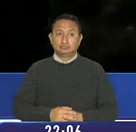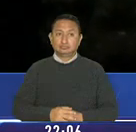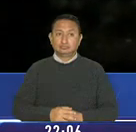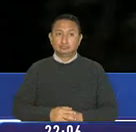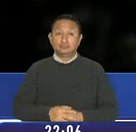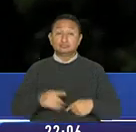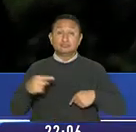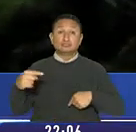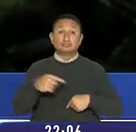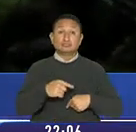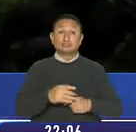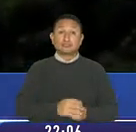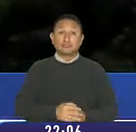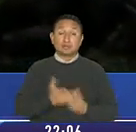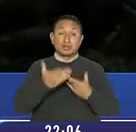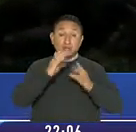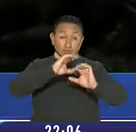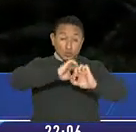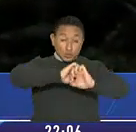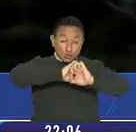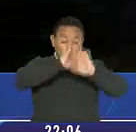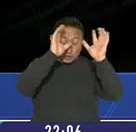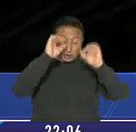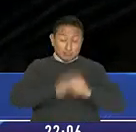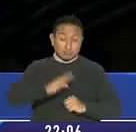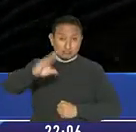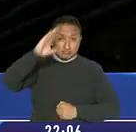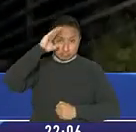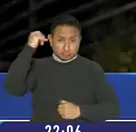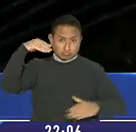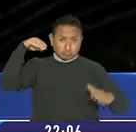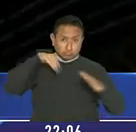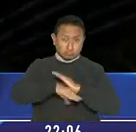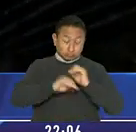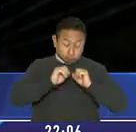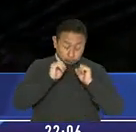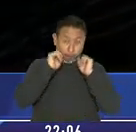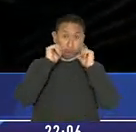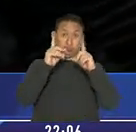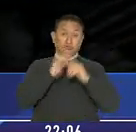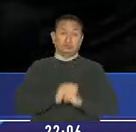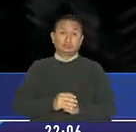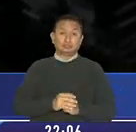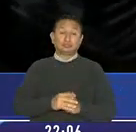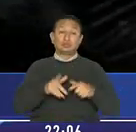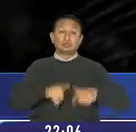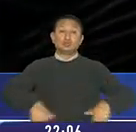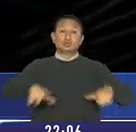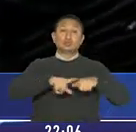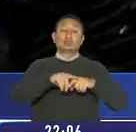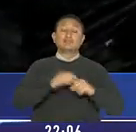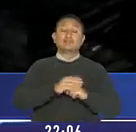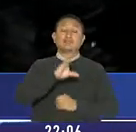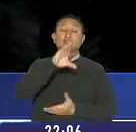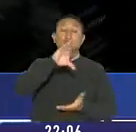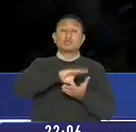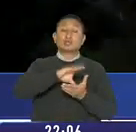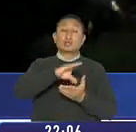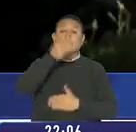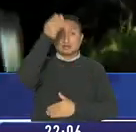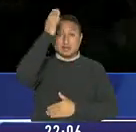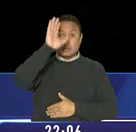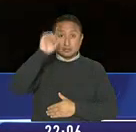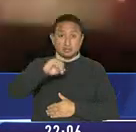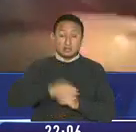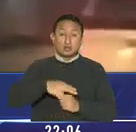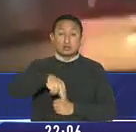Fueron sorprendidos en horas de la madrugada. Agentes de la Policía Nacional ingresaron hasta sectores como Ciudad de Dios en el noroeste de